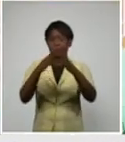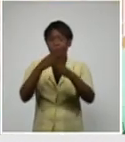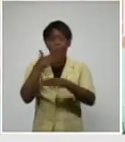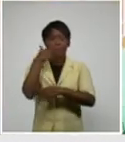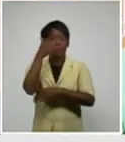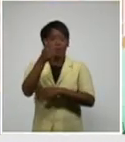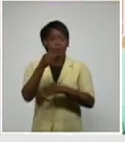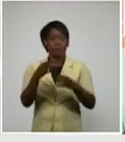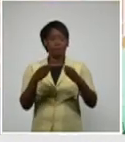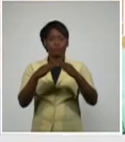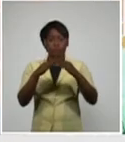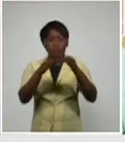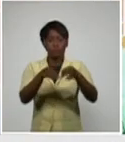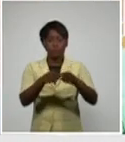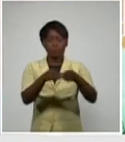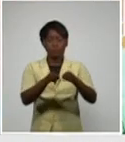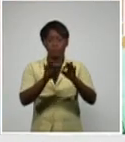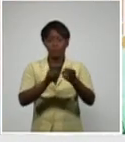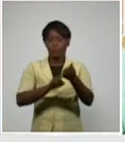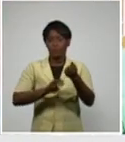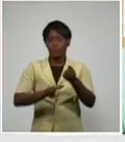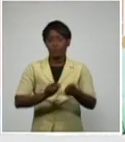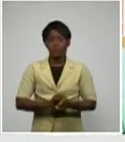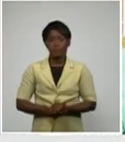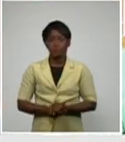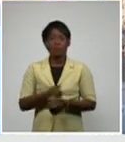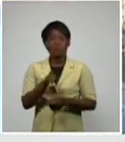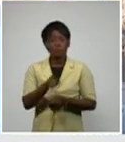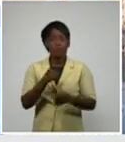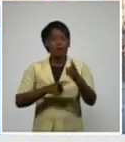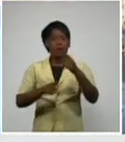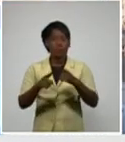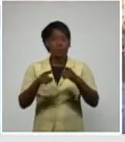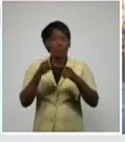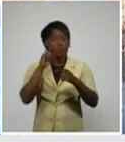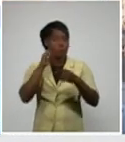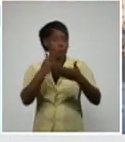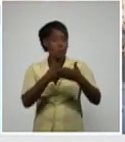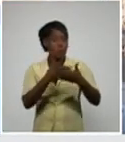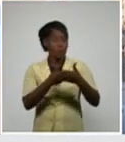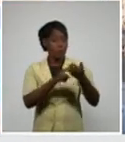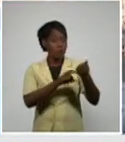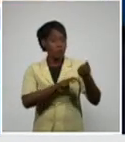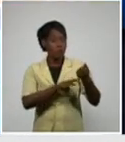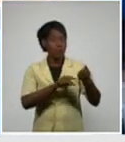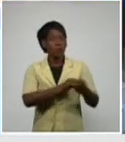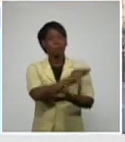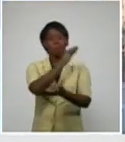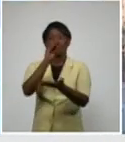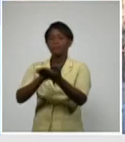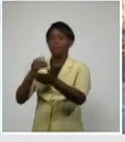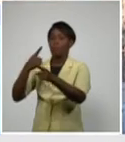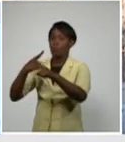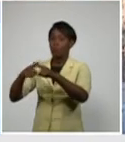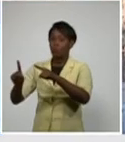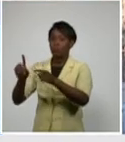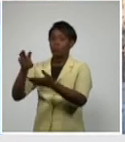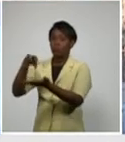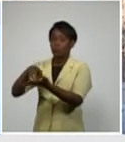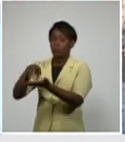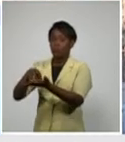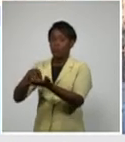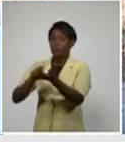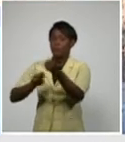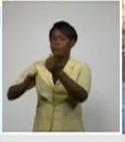granmenses son enviadas a disímiles territorios. La provincia tiene un vínculo muy estrecho con el laboratorio de Holguín. También se han